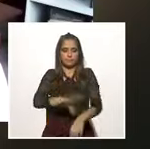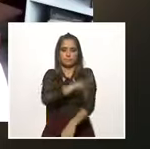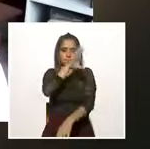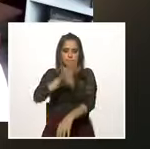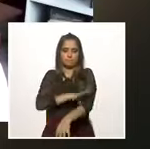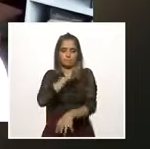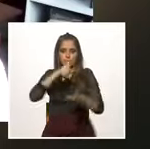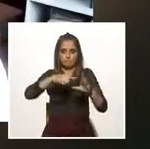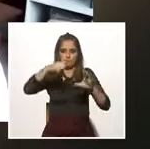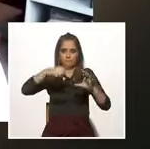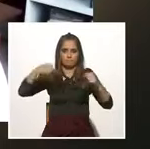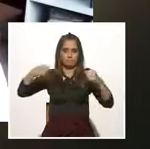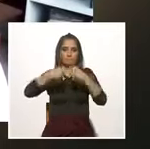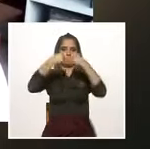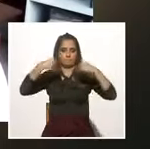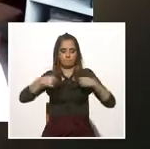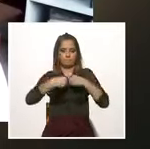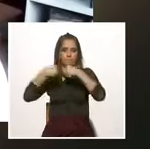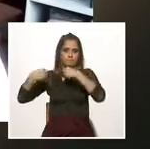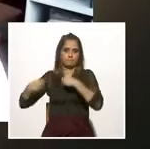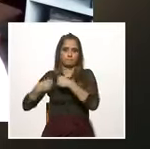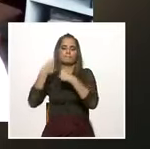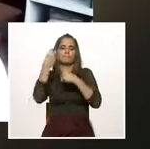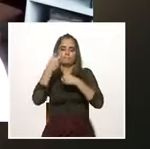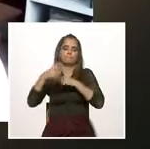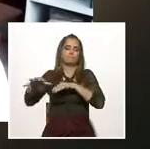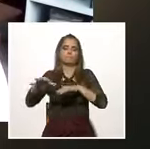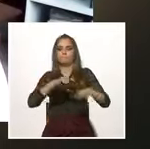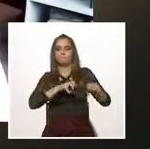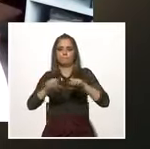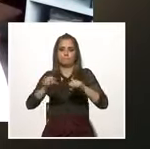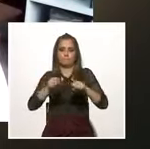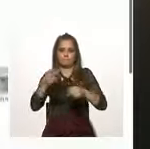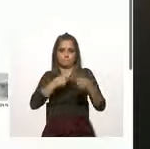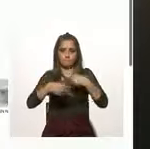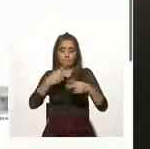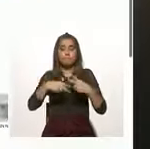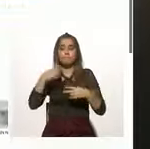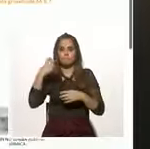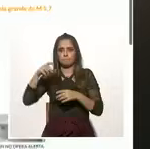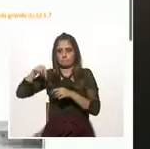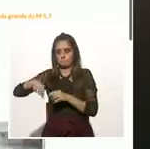de ondas sísmicas, la cual bueno, se registra a través de sensores sísmicos.